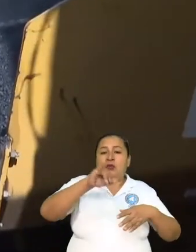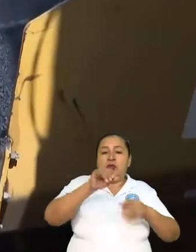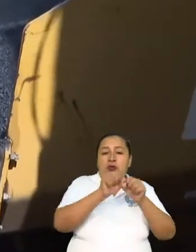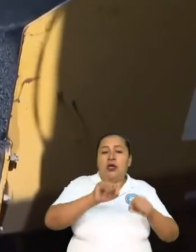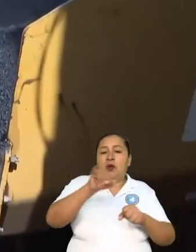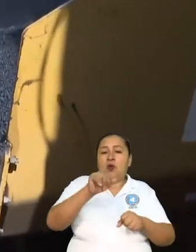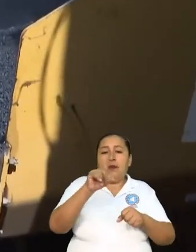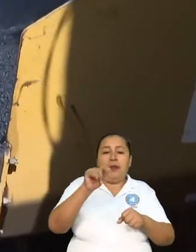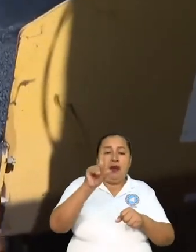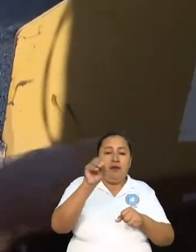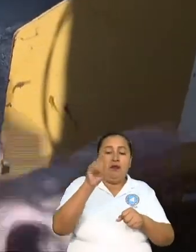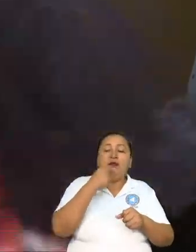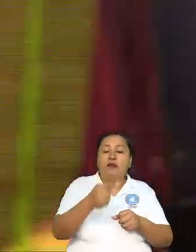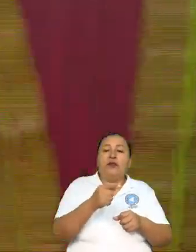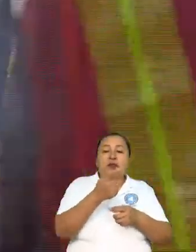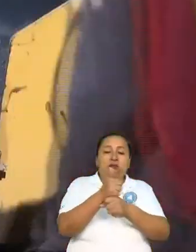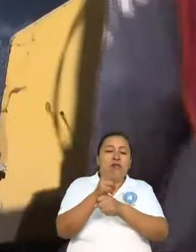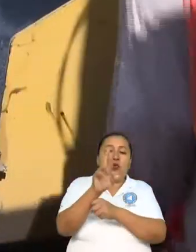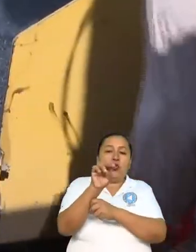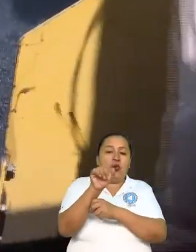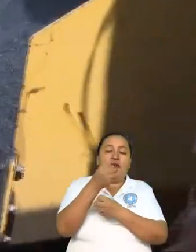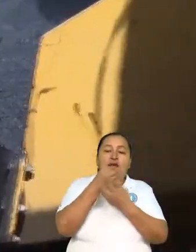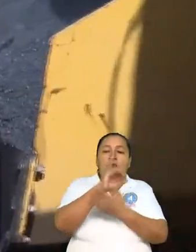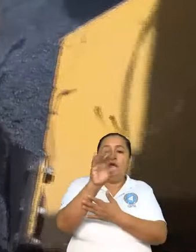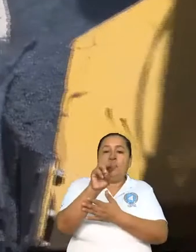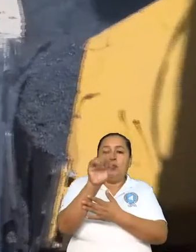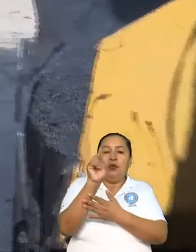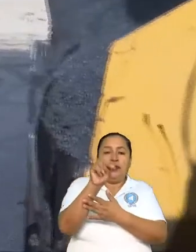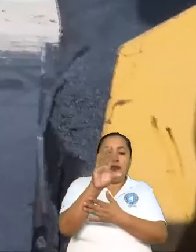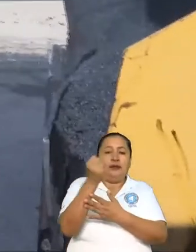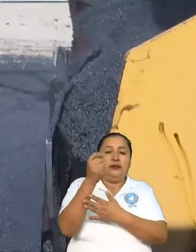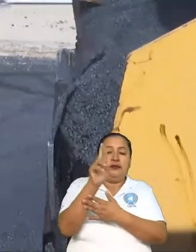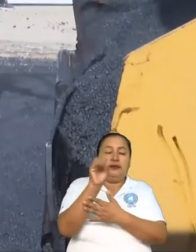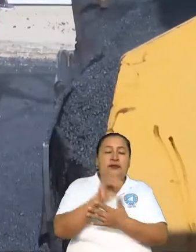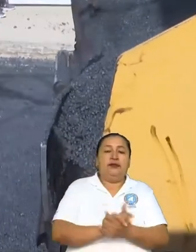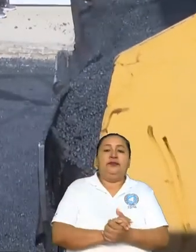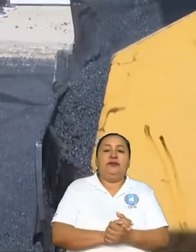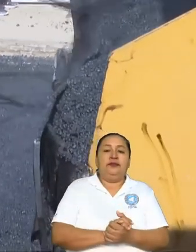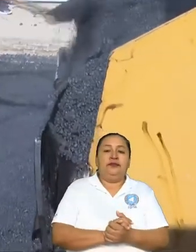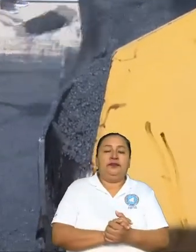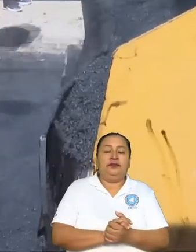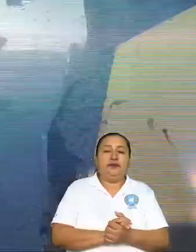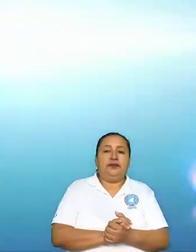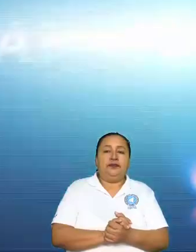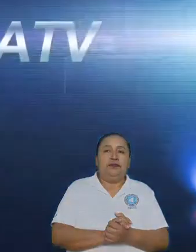II. Con cámara de Ronald Ruiz, informó para el canal parlamentario Jonathan Castro.